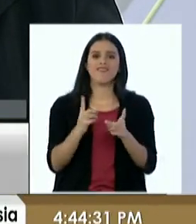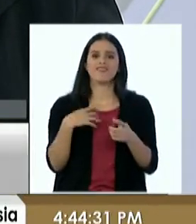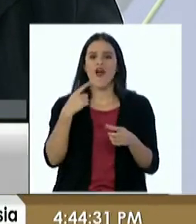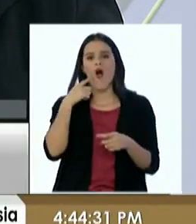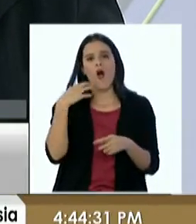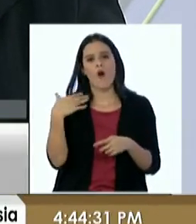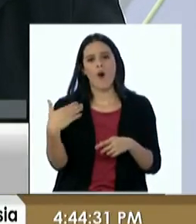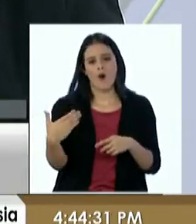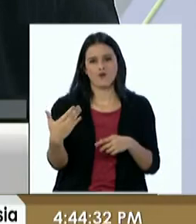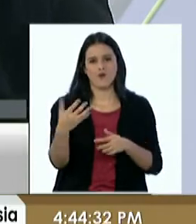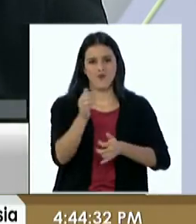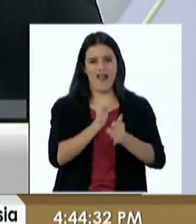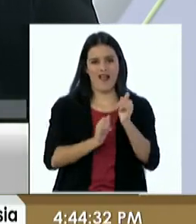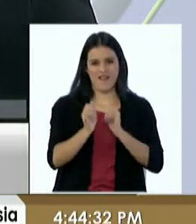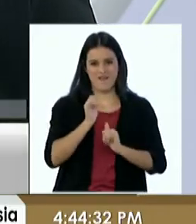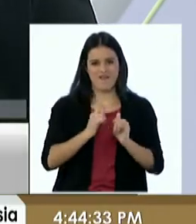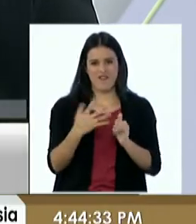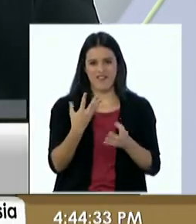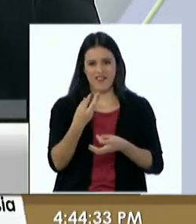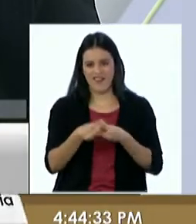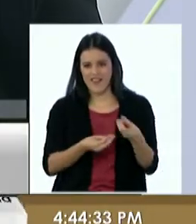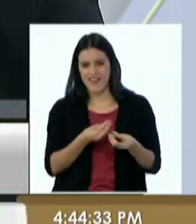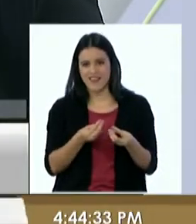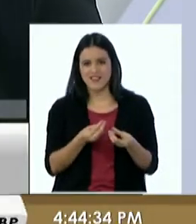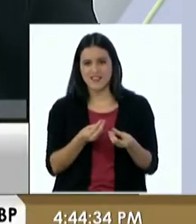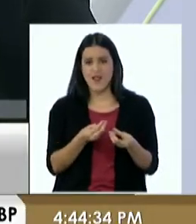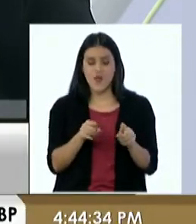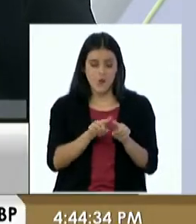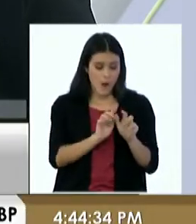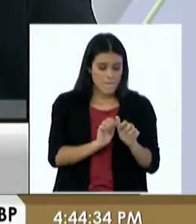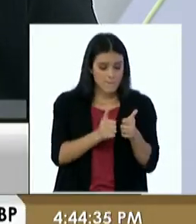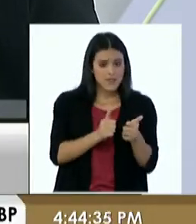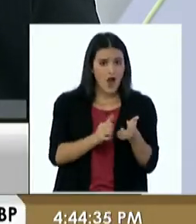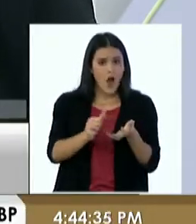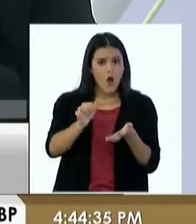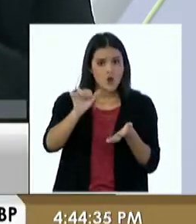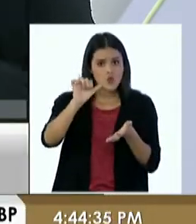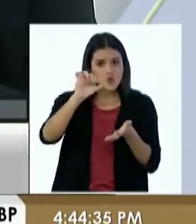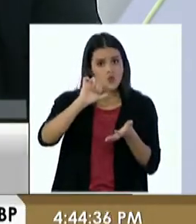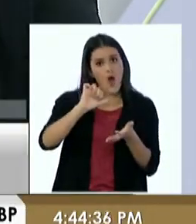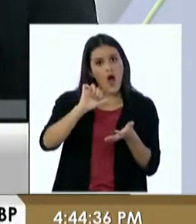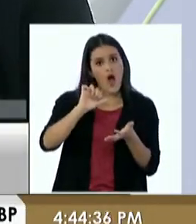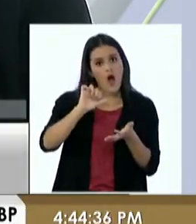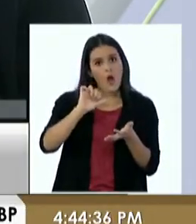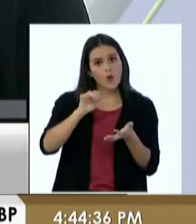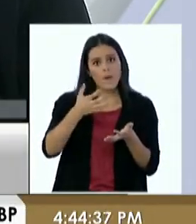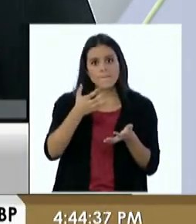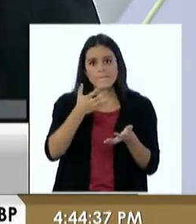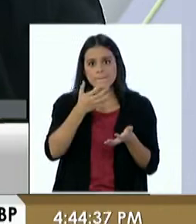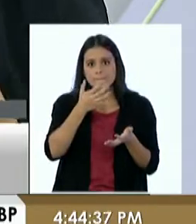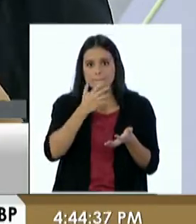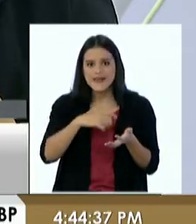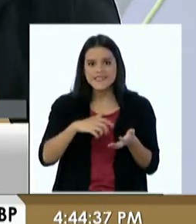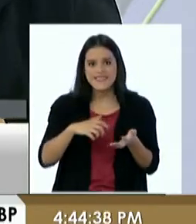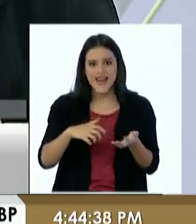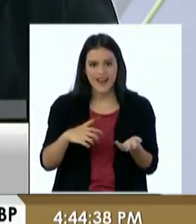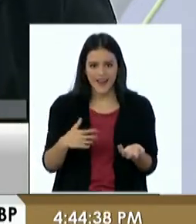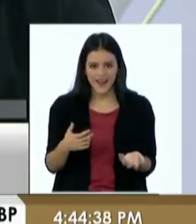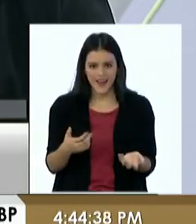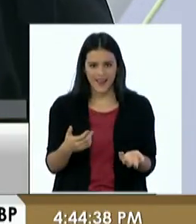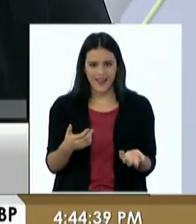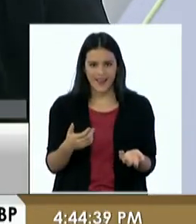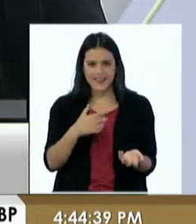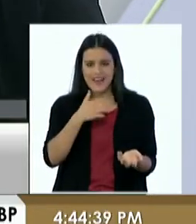de que el bebé había que iniciar la alimentación con juguito de manzana por ejemplo una manzana está costosísima entonces podemos buscar